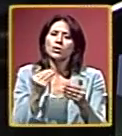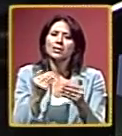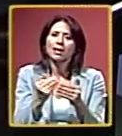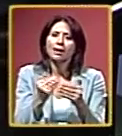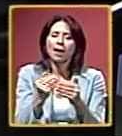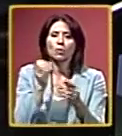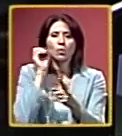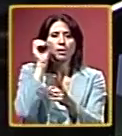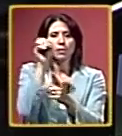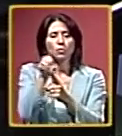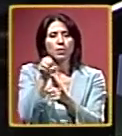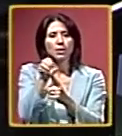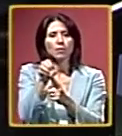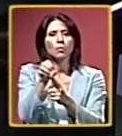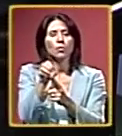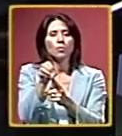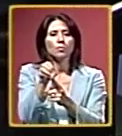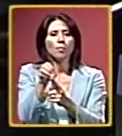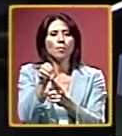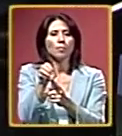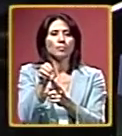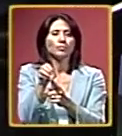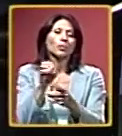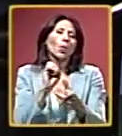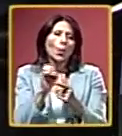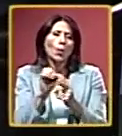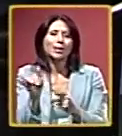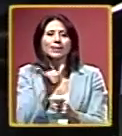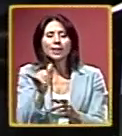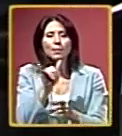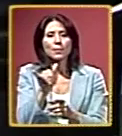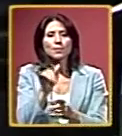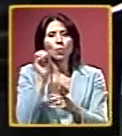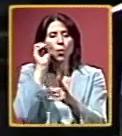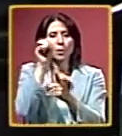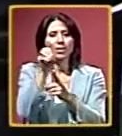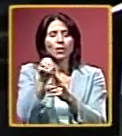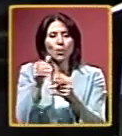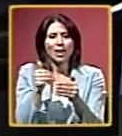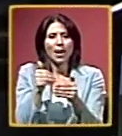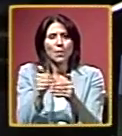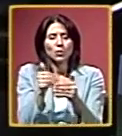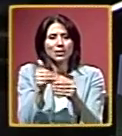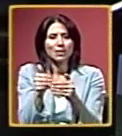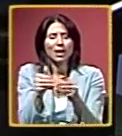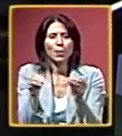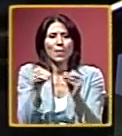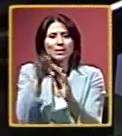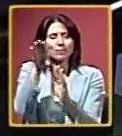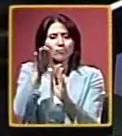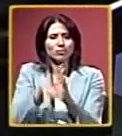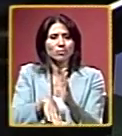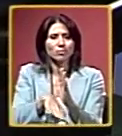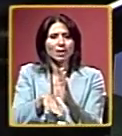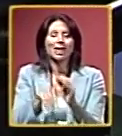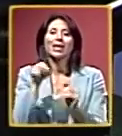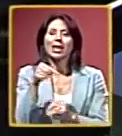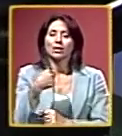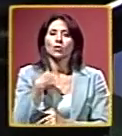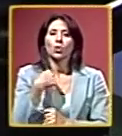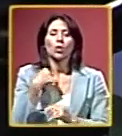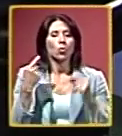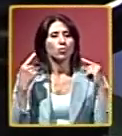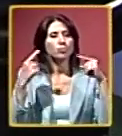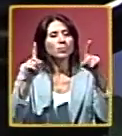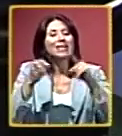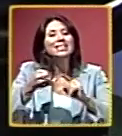objetivo, o es el mismo objetivo de aproximarse al costo más bajo posible, que es lo que uno obtendría si